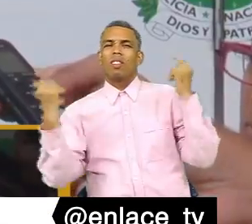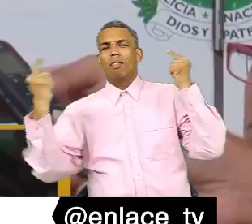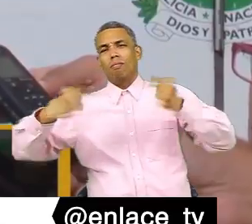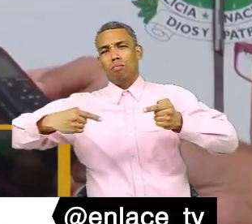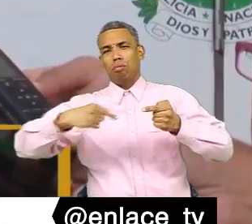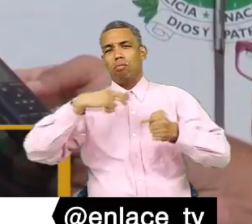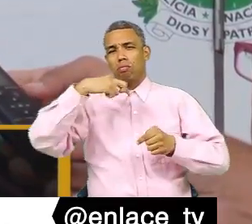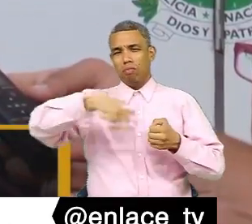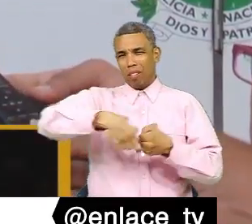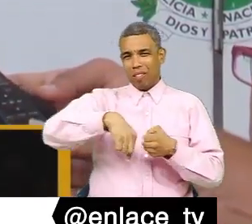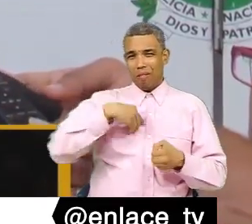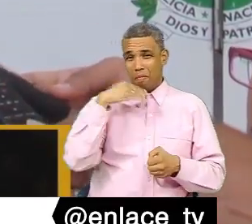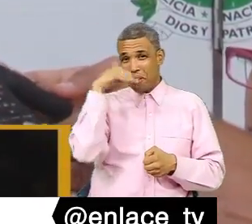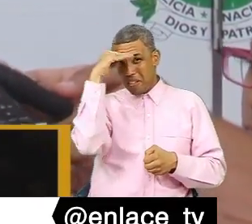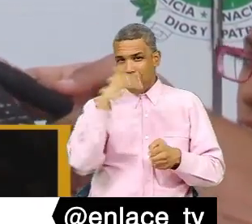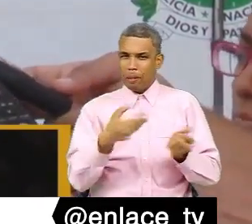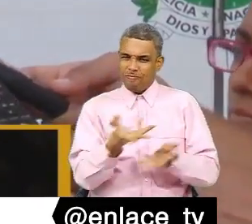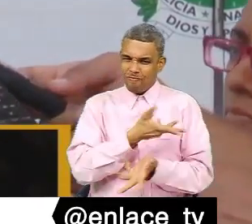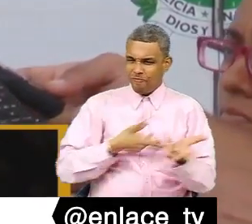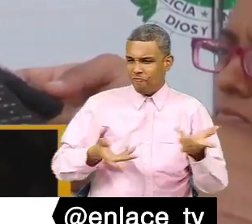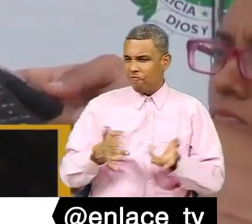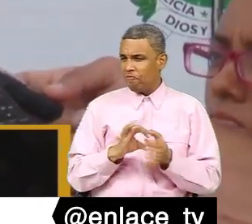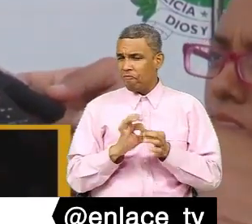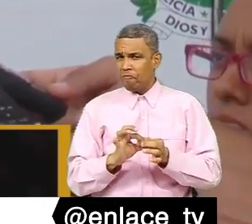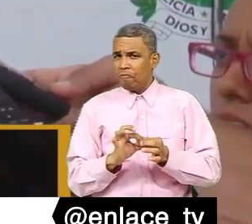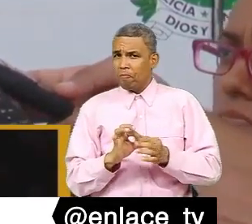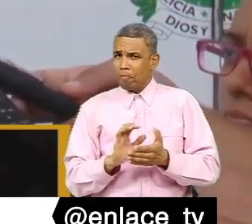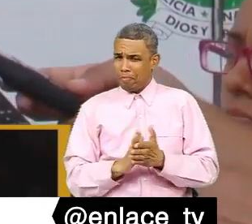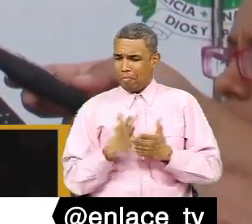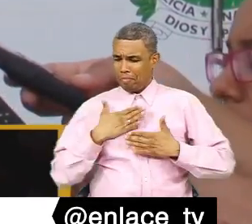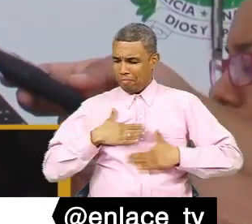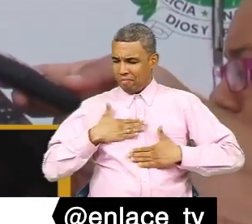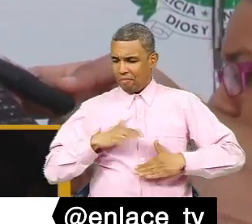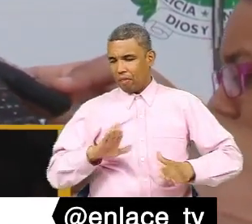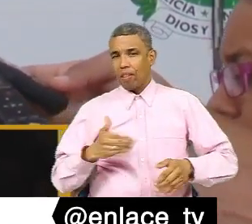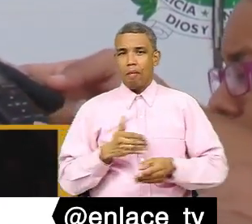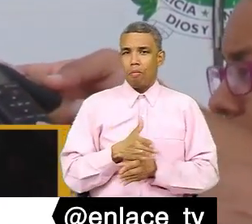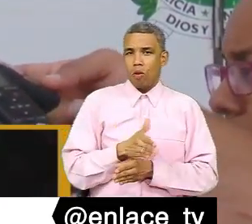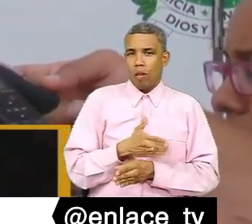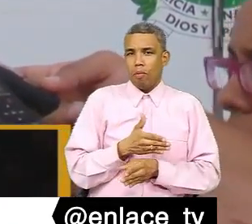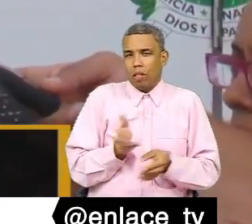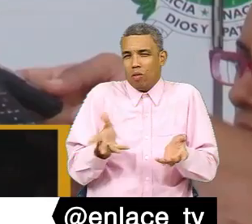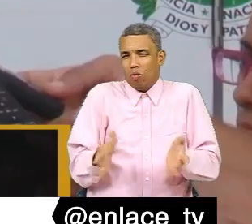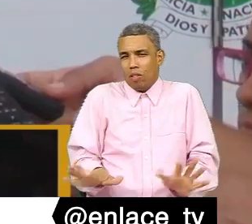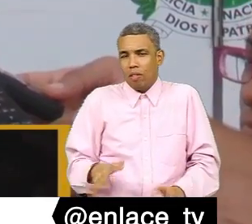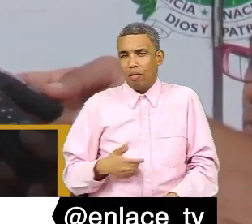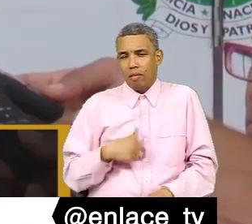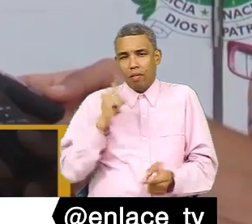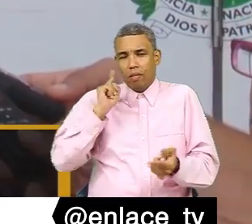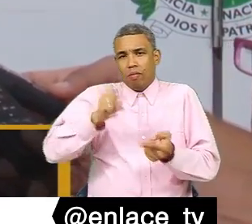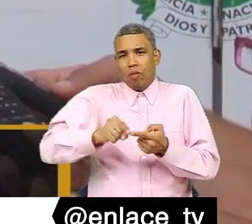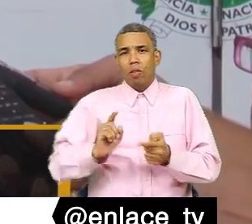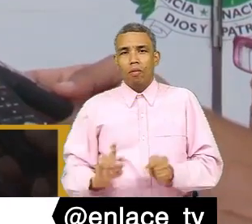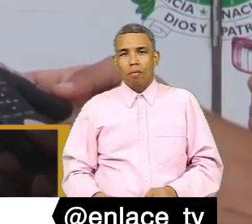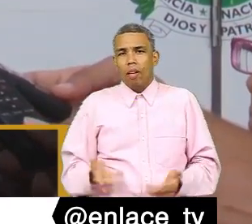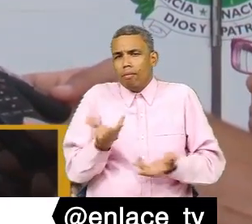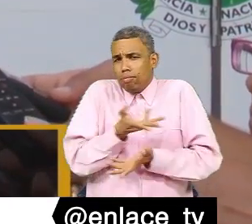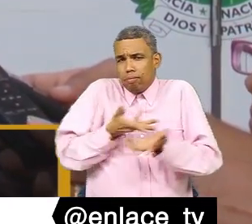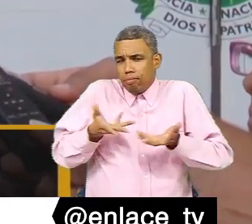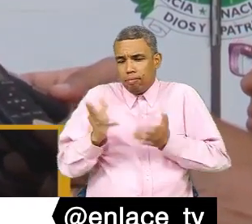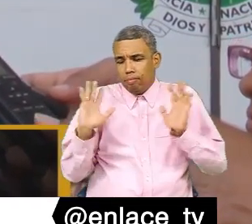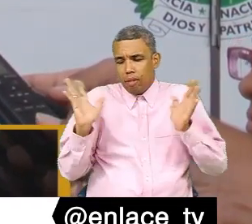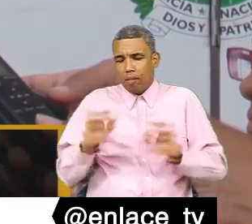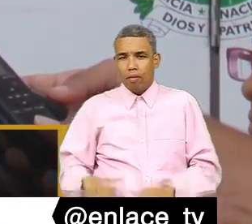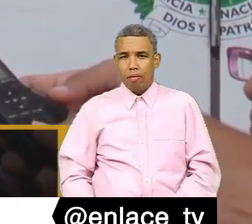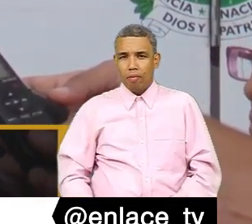un espectáculo de paz, un espectáculo que convoque pues a la ciudadanía en Barranca Bermeja a un momento de distracción y no a